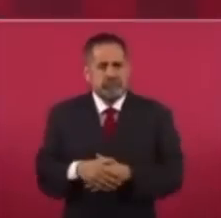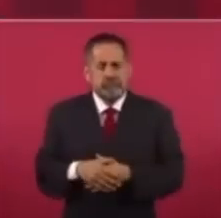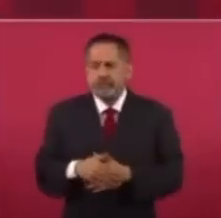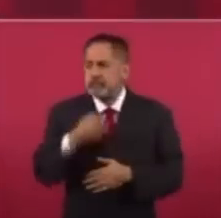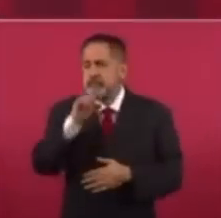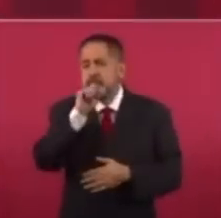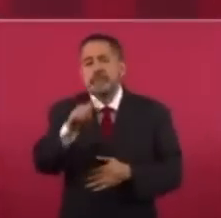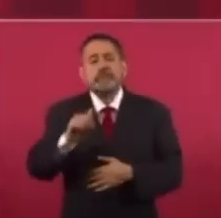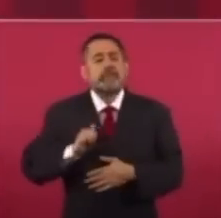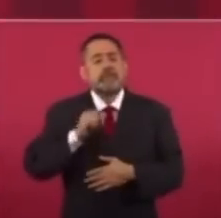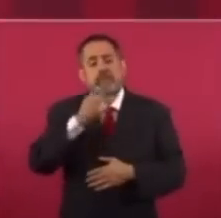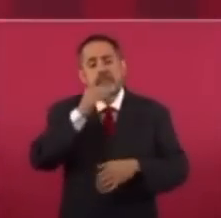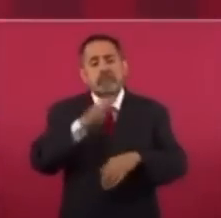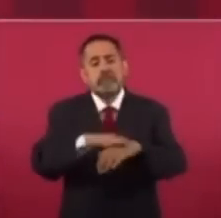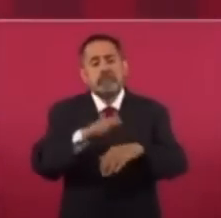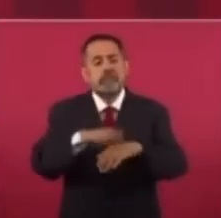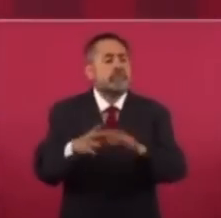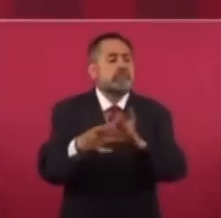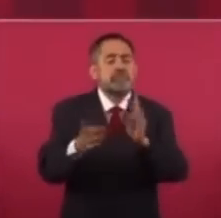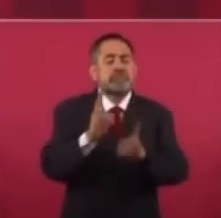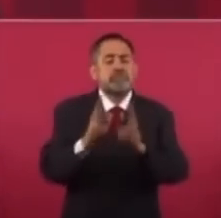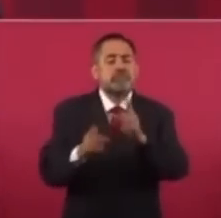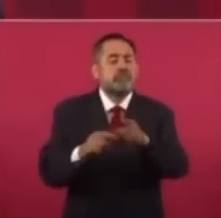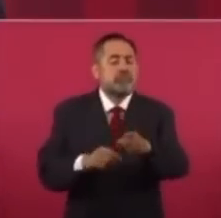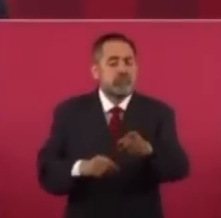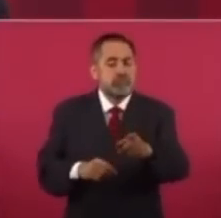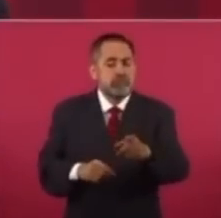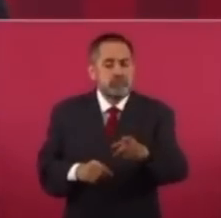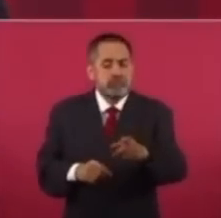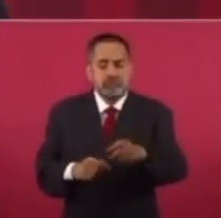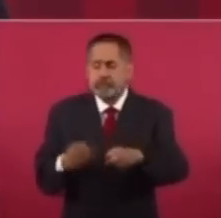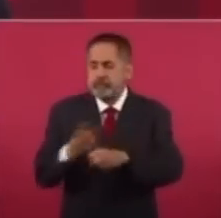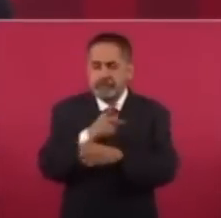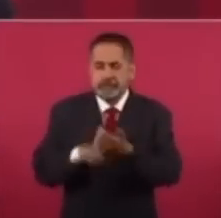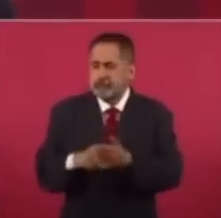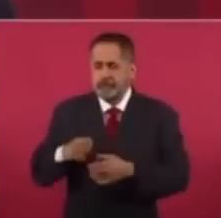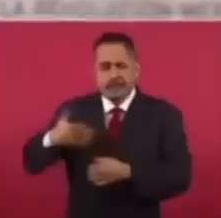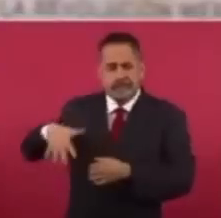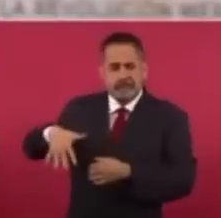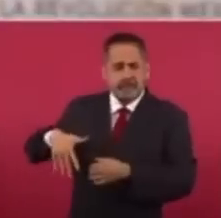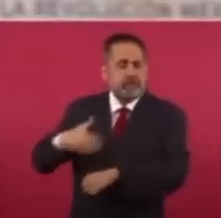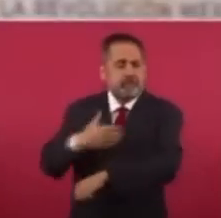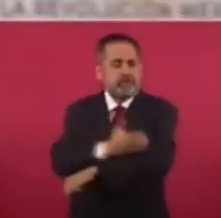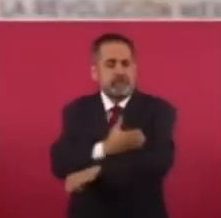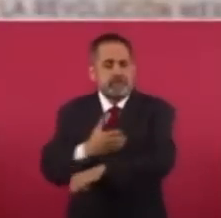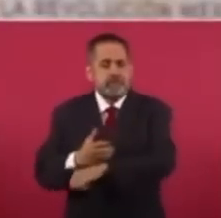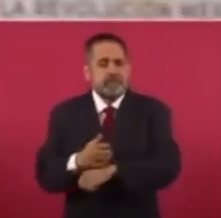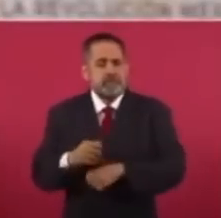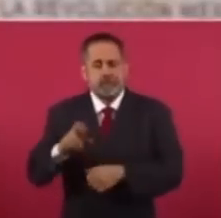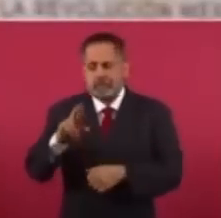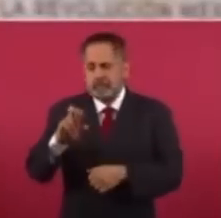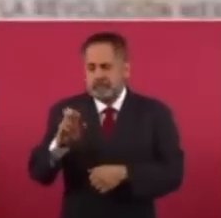aprovecho para comentarles lo de la compañera reina